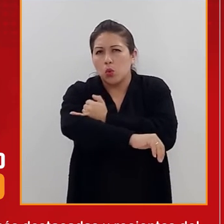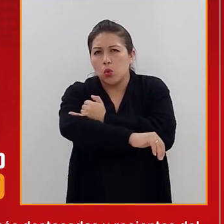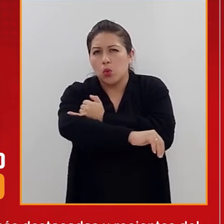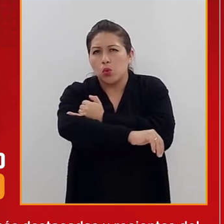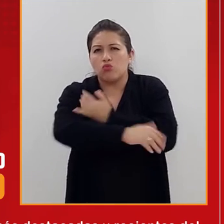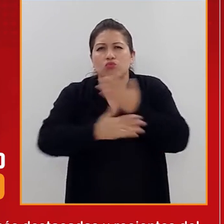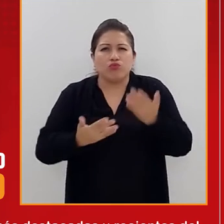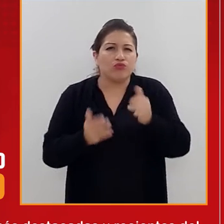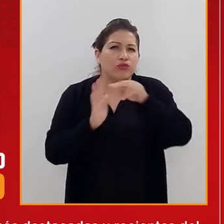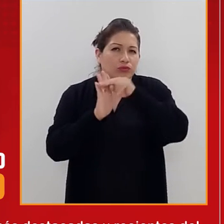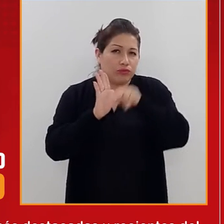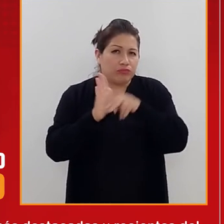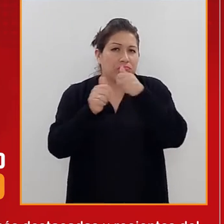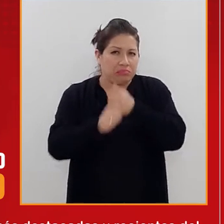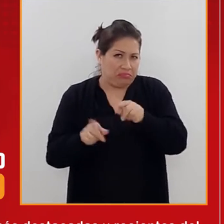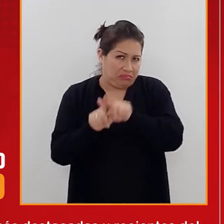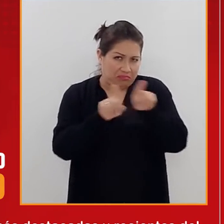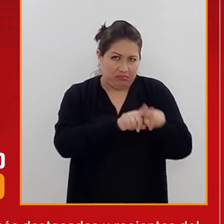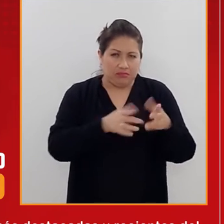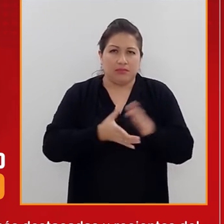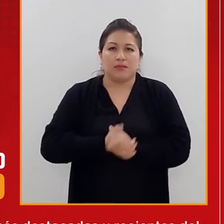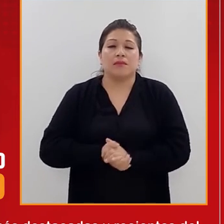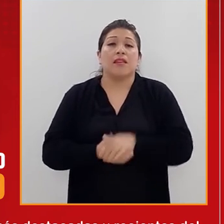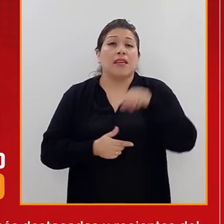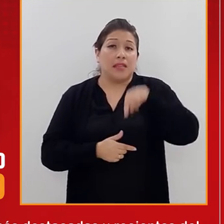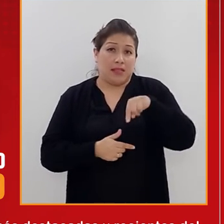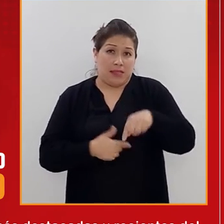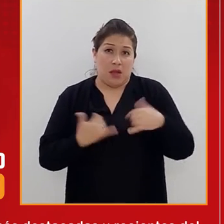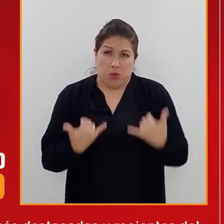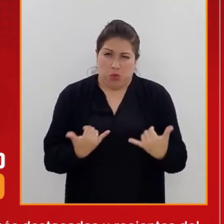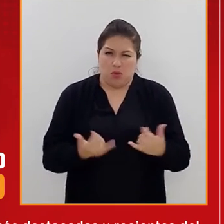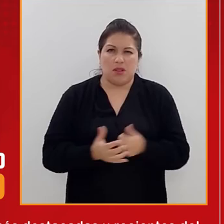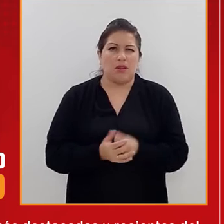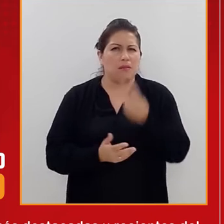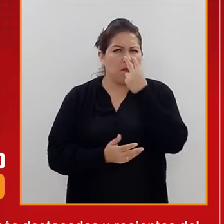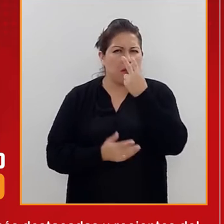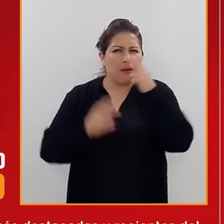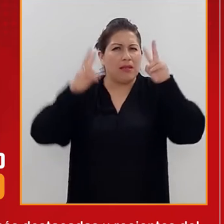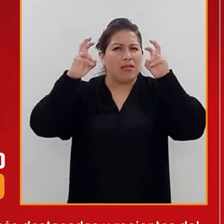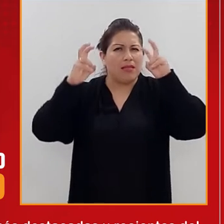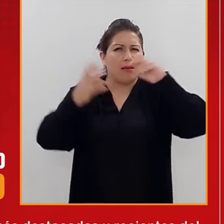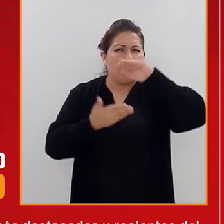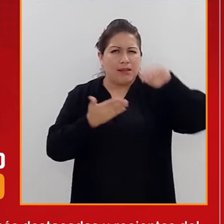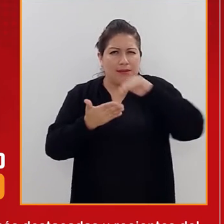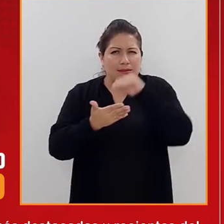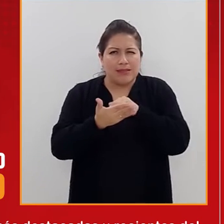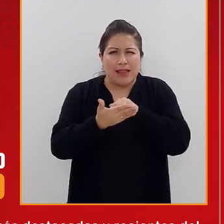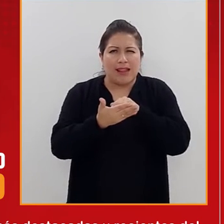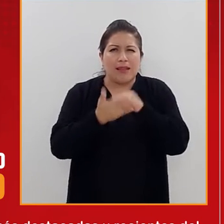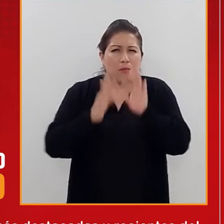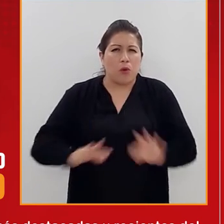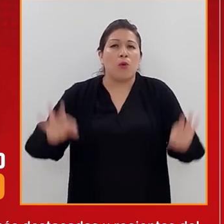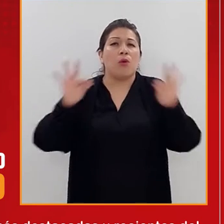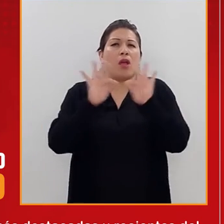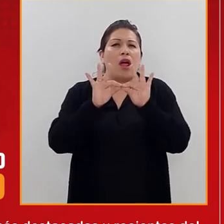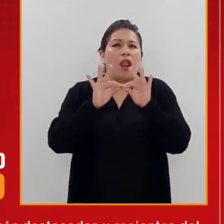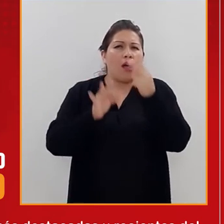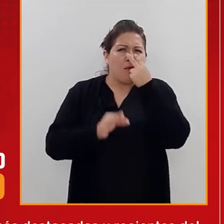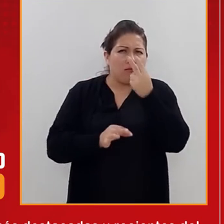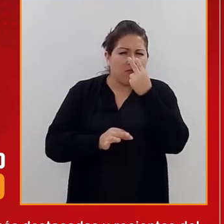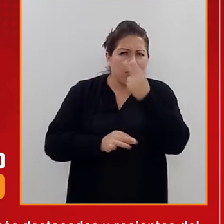gestión institucional y normatividad. En esta ocasión se aborda como tema central aproximaciones a